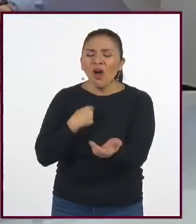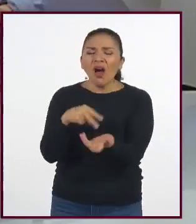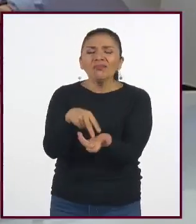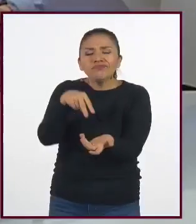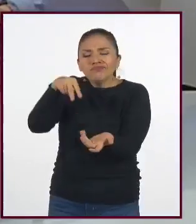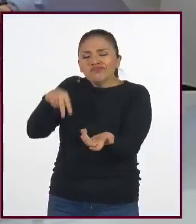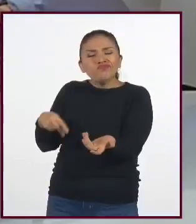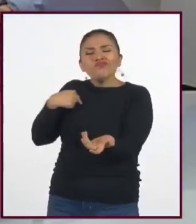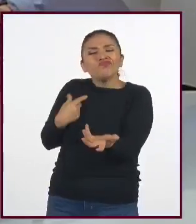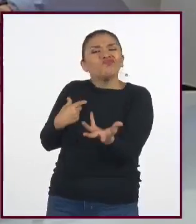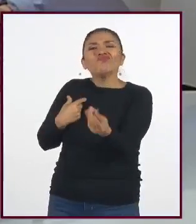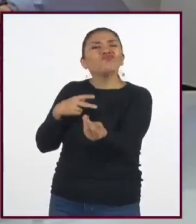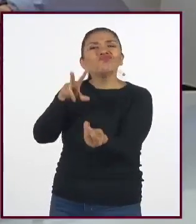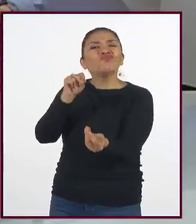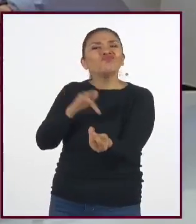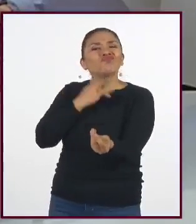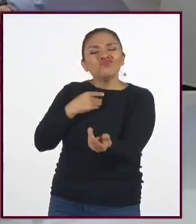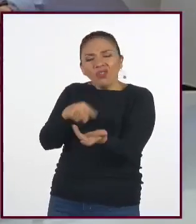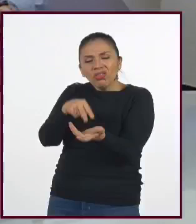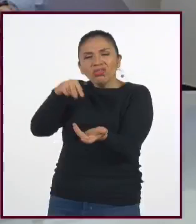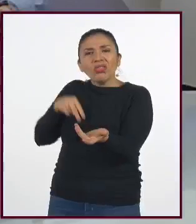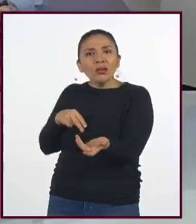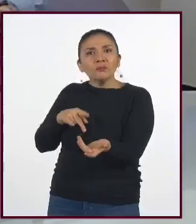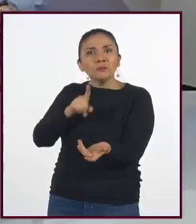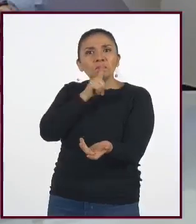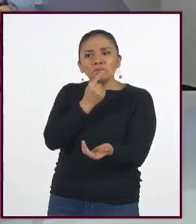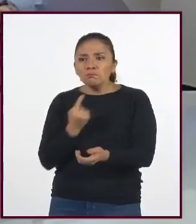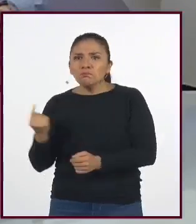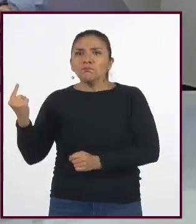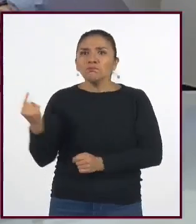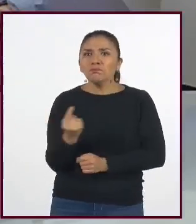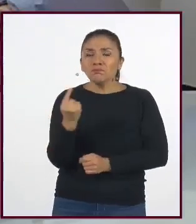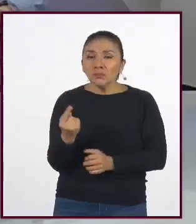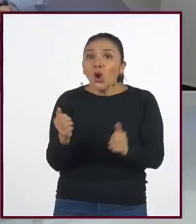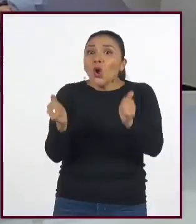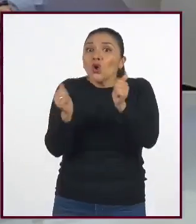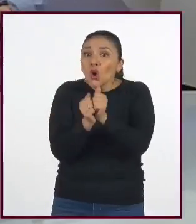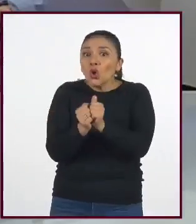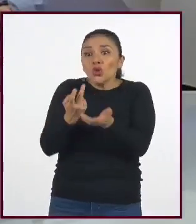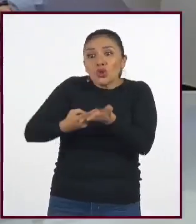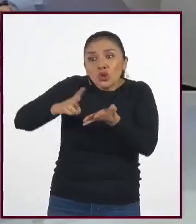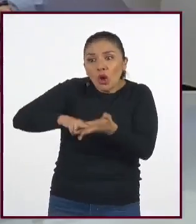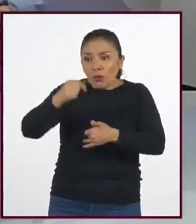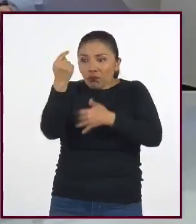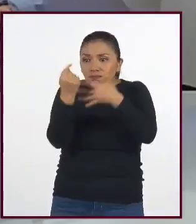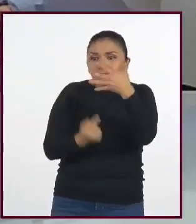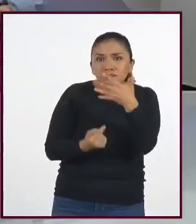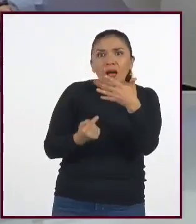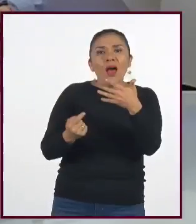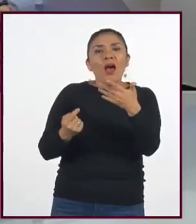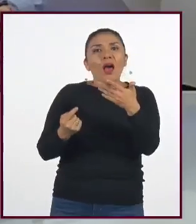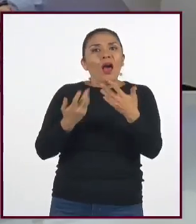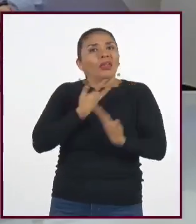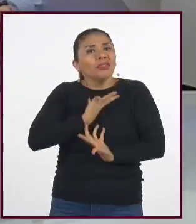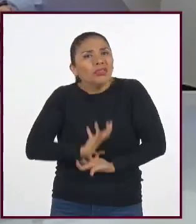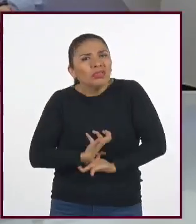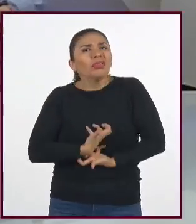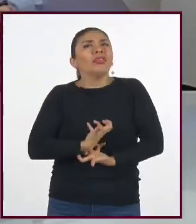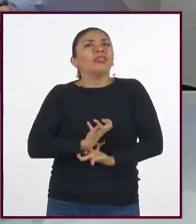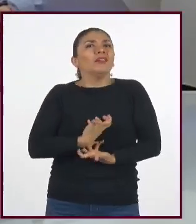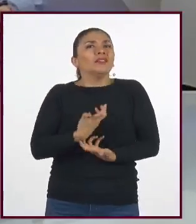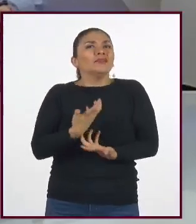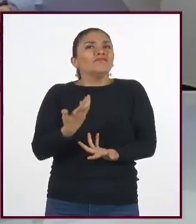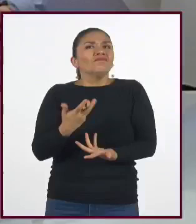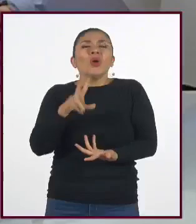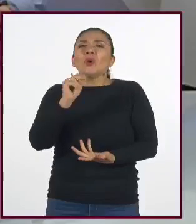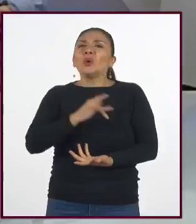sociedad, y entonces ese aislamiento, combinado con todo lo demás, ¿no? El ocio, ¿no? Esta depresión que pueden llegar a sentir por no